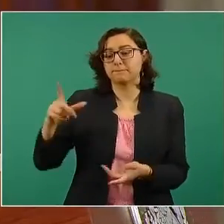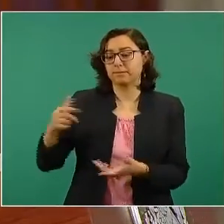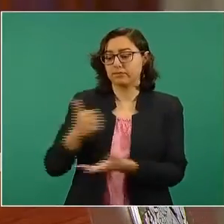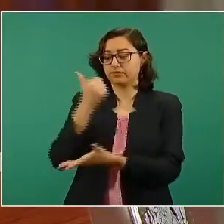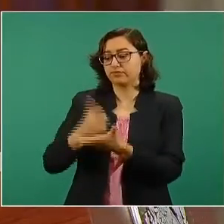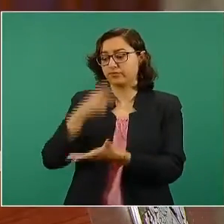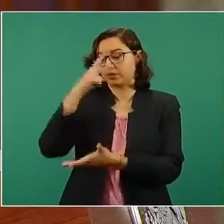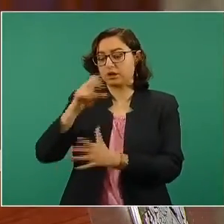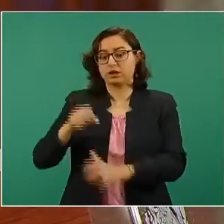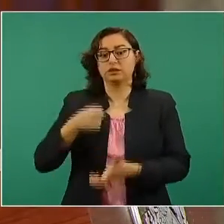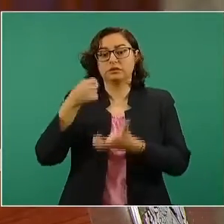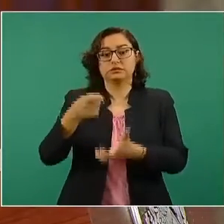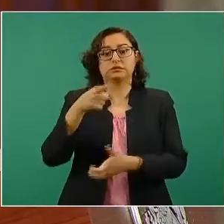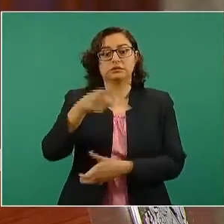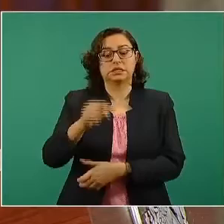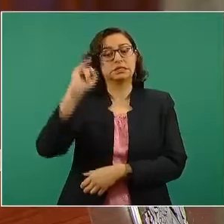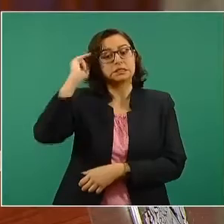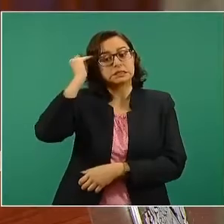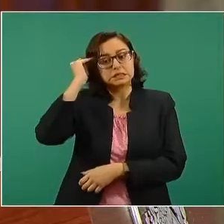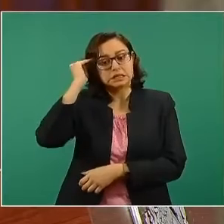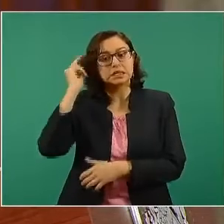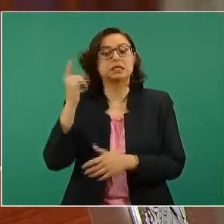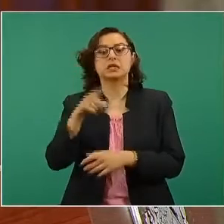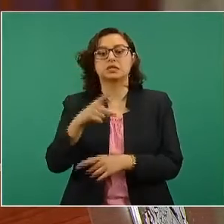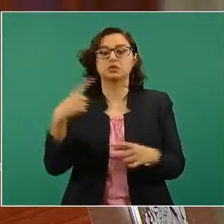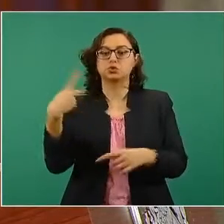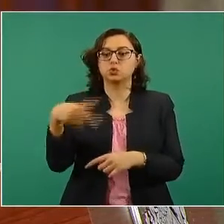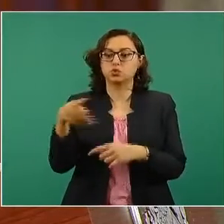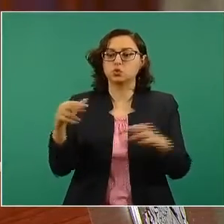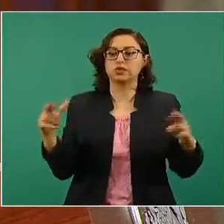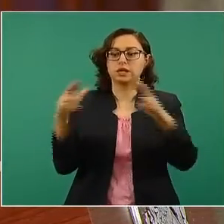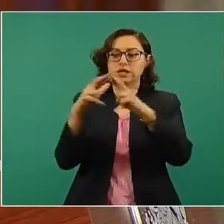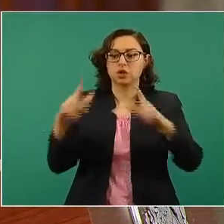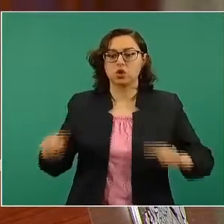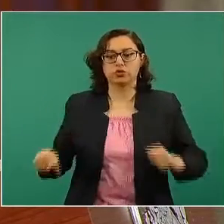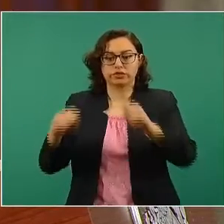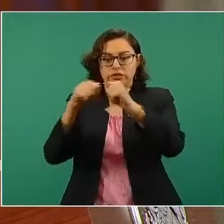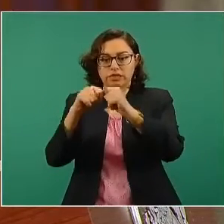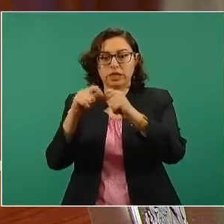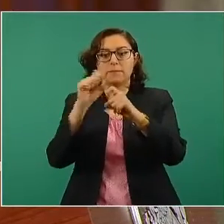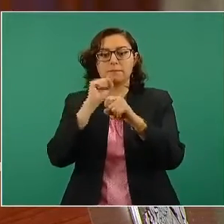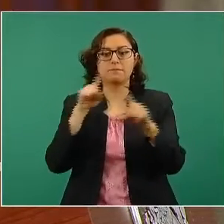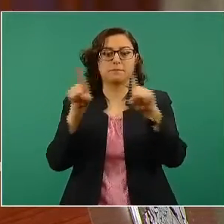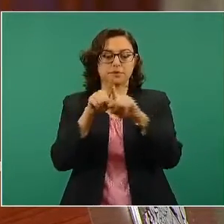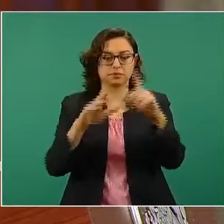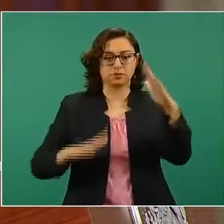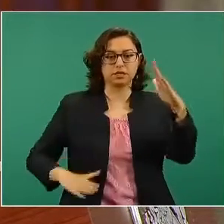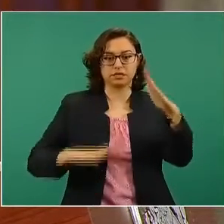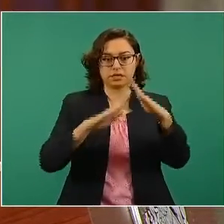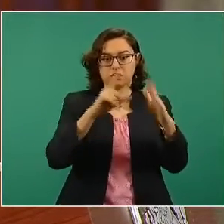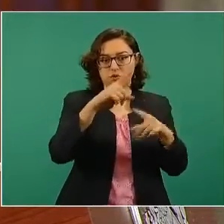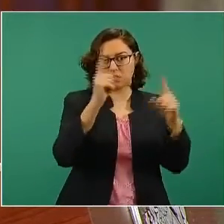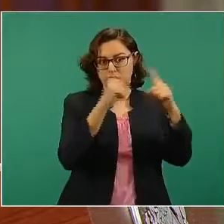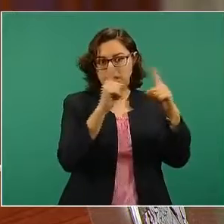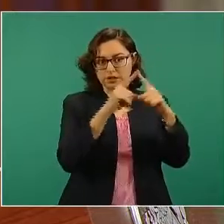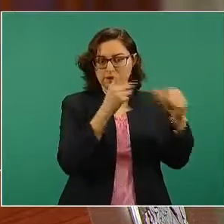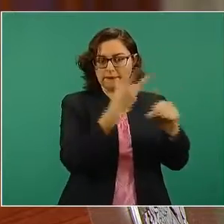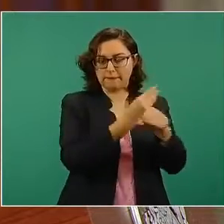originarios, 21 templos y también para el templo de Tlatelolco. Y